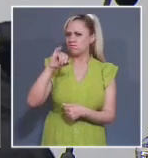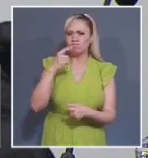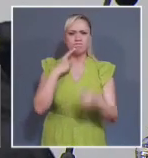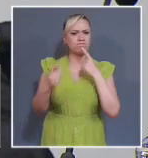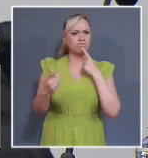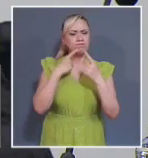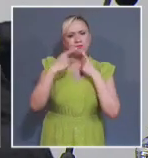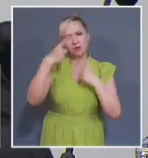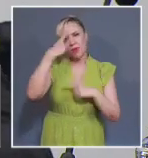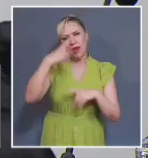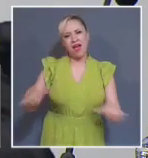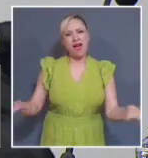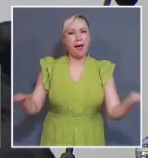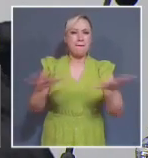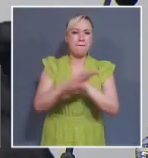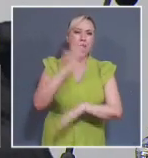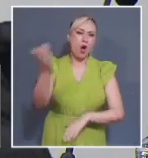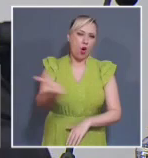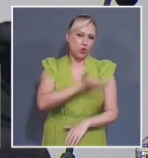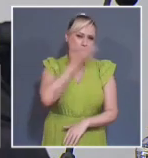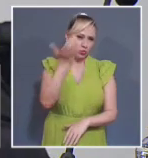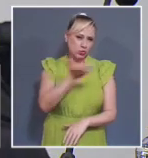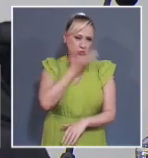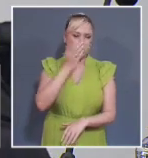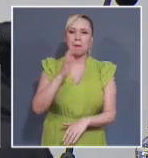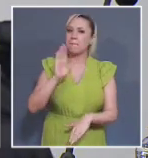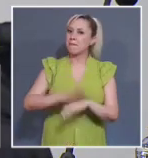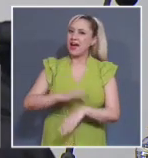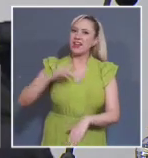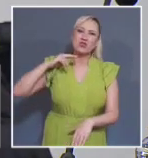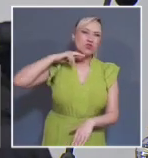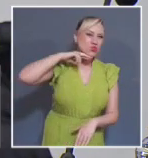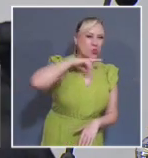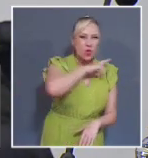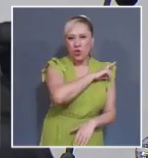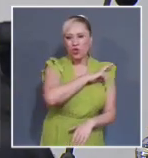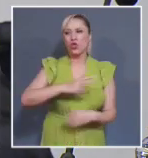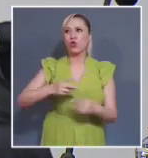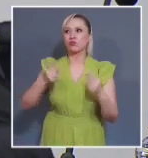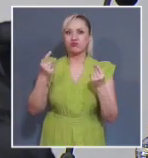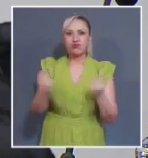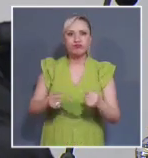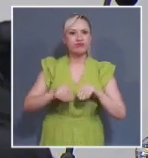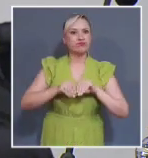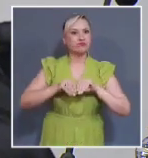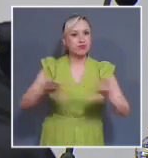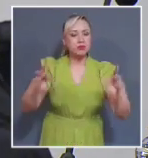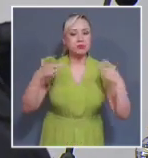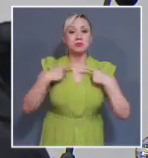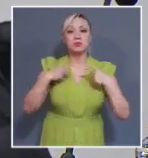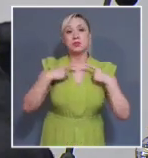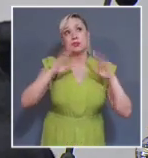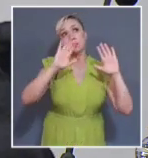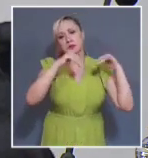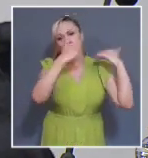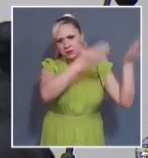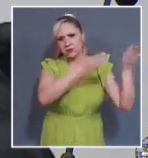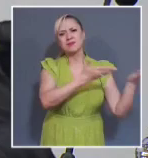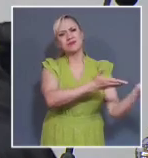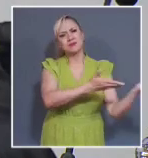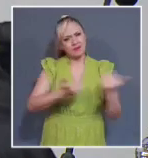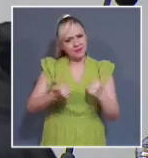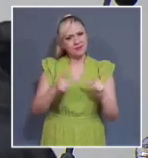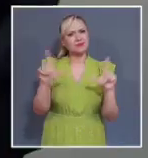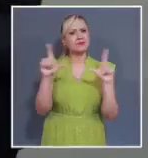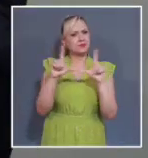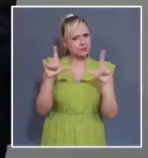nuestros procesos, de ser más eficientes y de promover más que las personas que están en el exterior se credencialicen